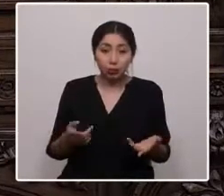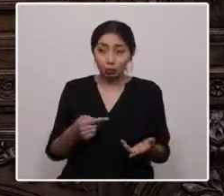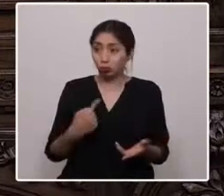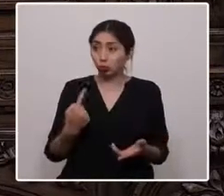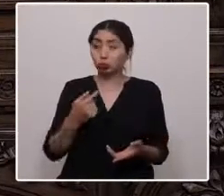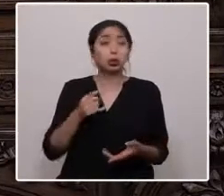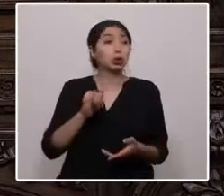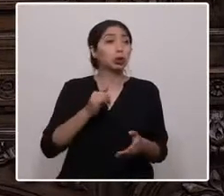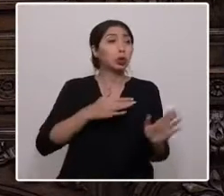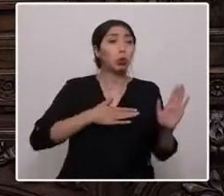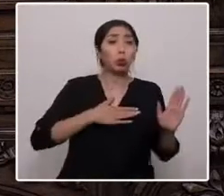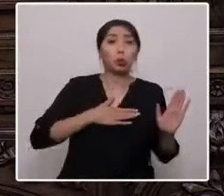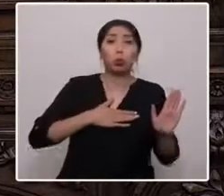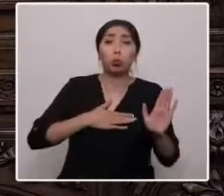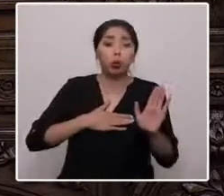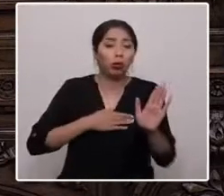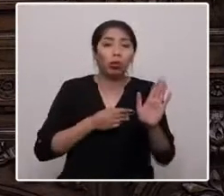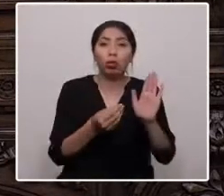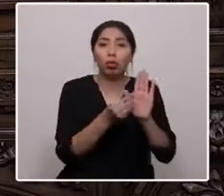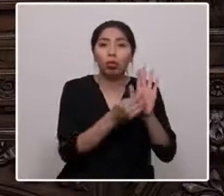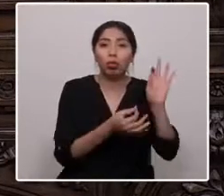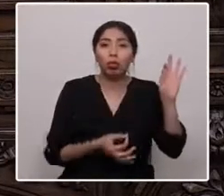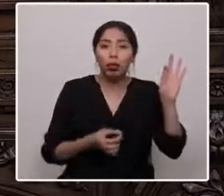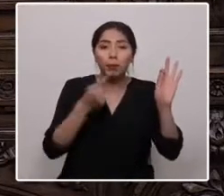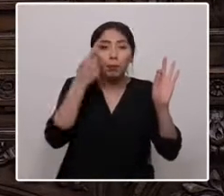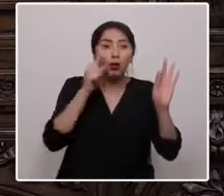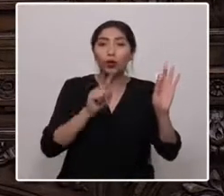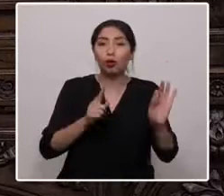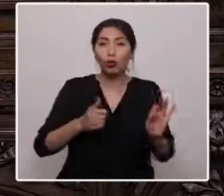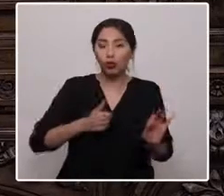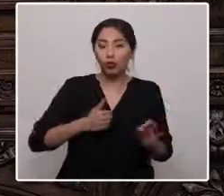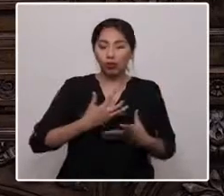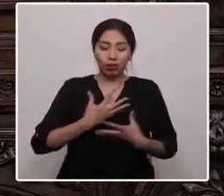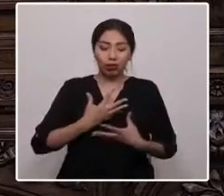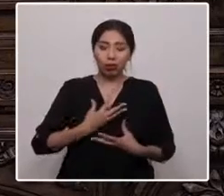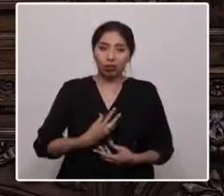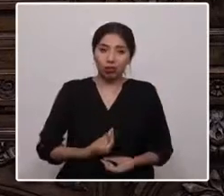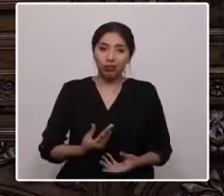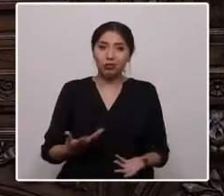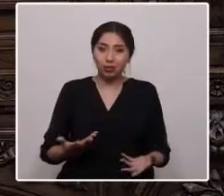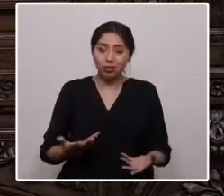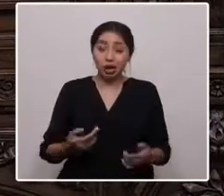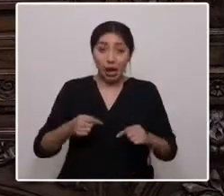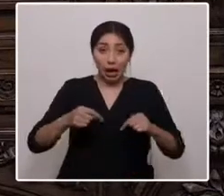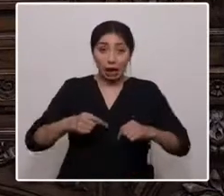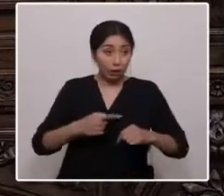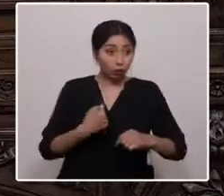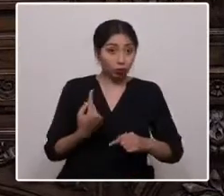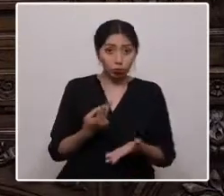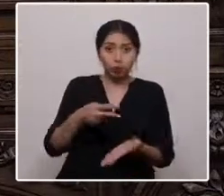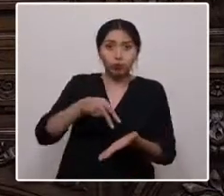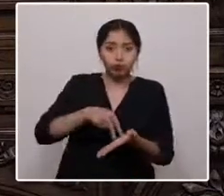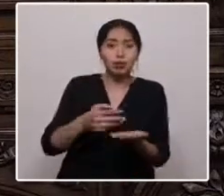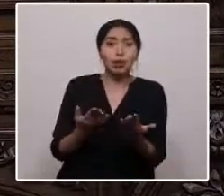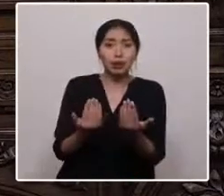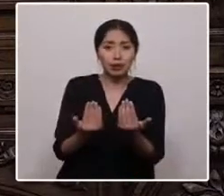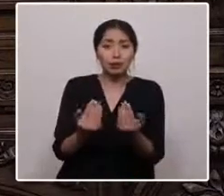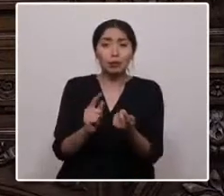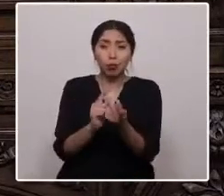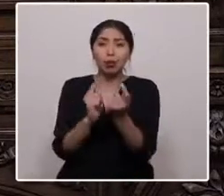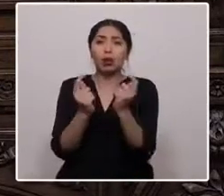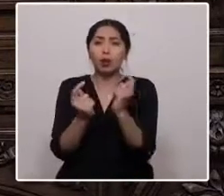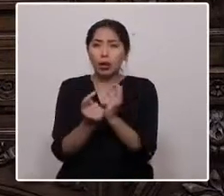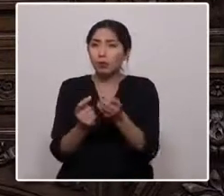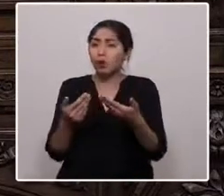la frustración se tornó en rabia estamos aquí porque necesitamos cambios cambios en libertad con un